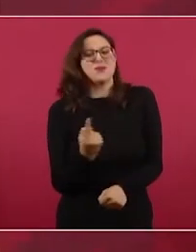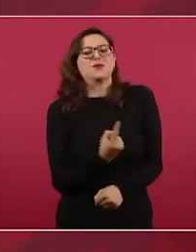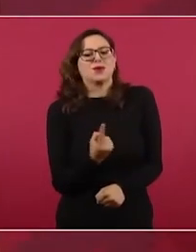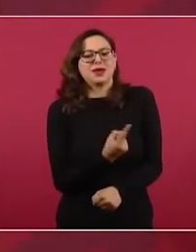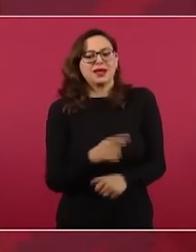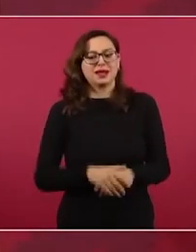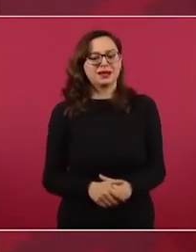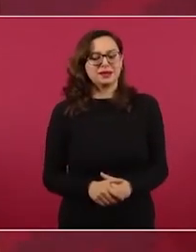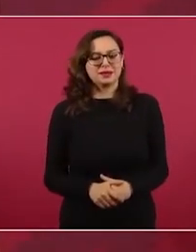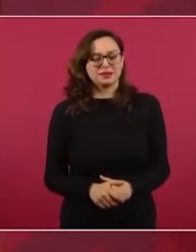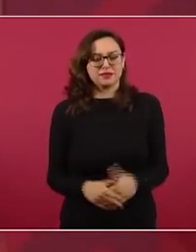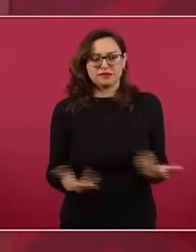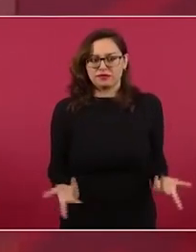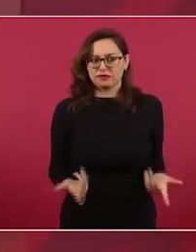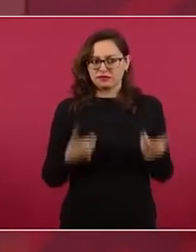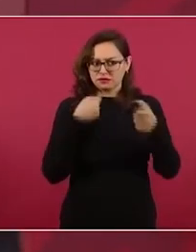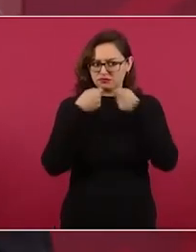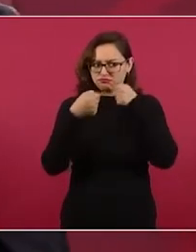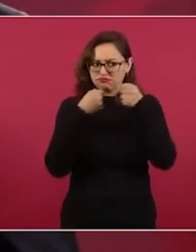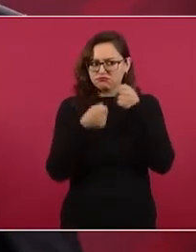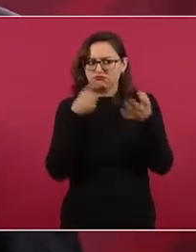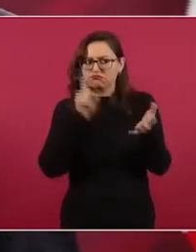el periodismo esté esperando